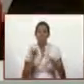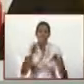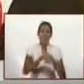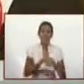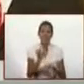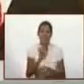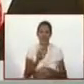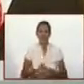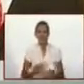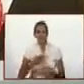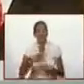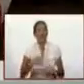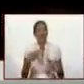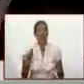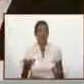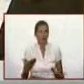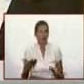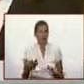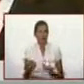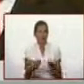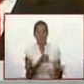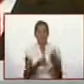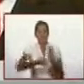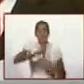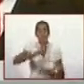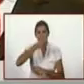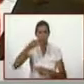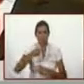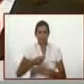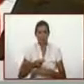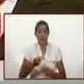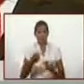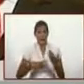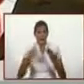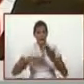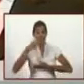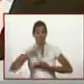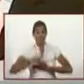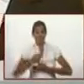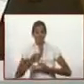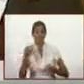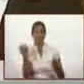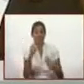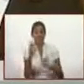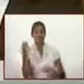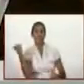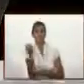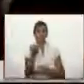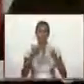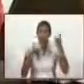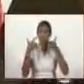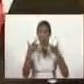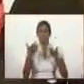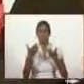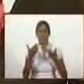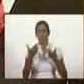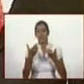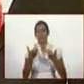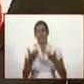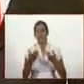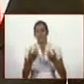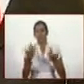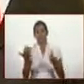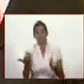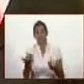venezolano. Su interés era traficar. Había un plan de atentar contra diversas personas, entre ellas el presidente Chávez, de forma tal que eso